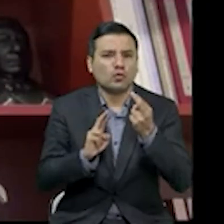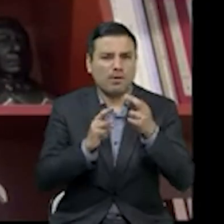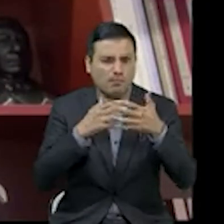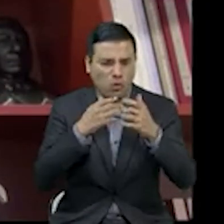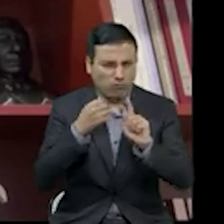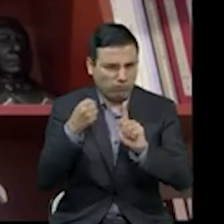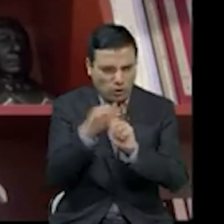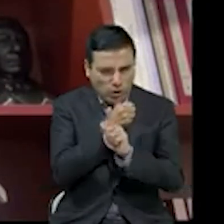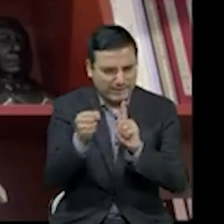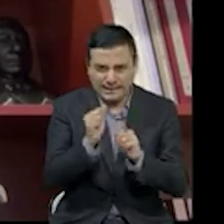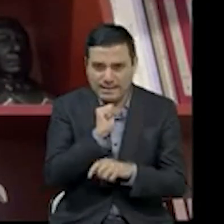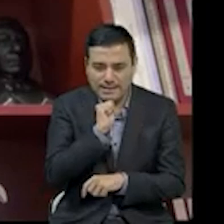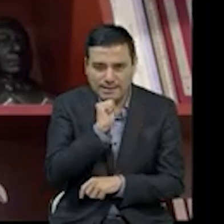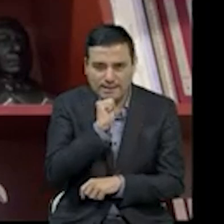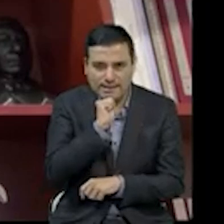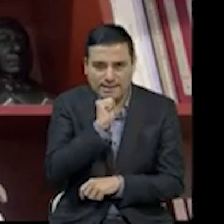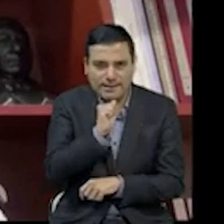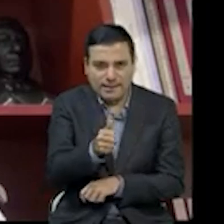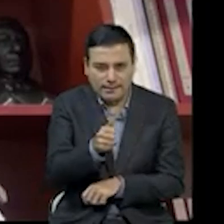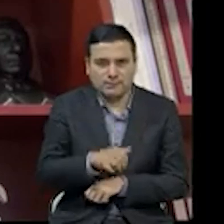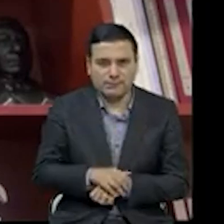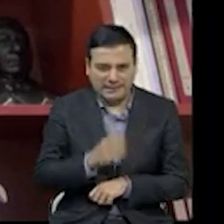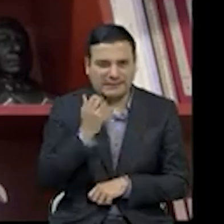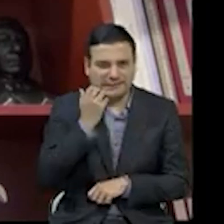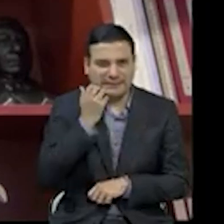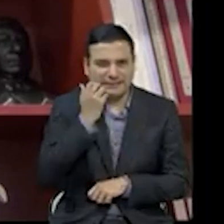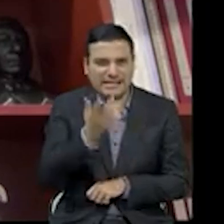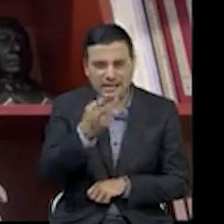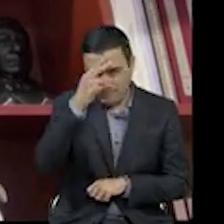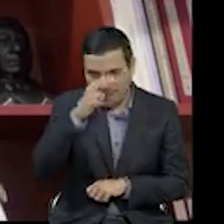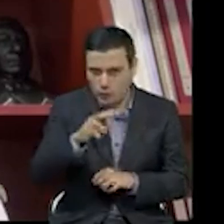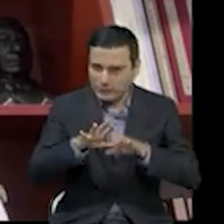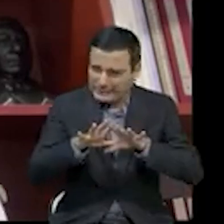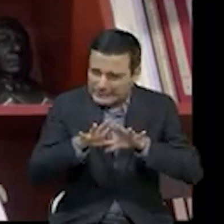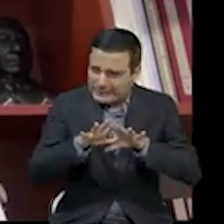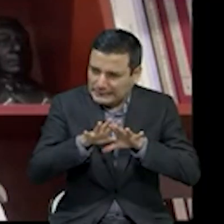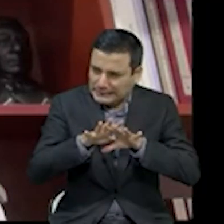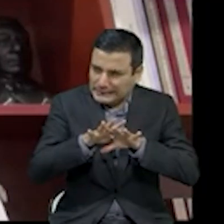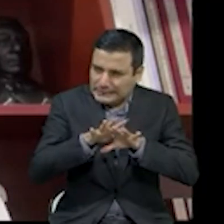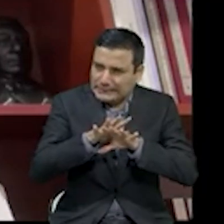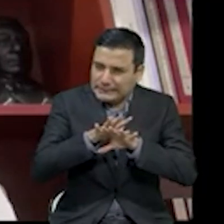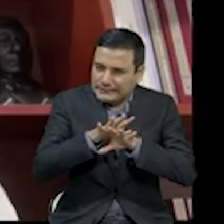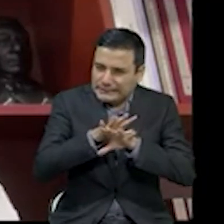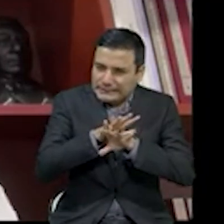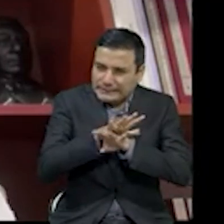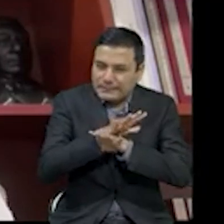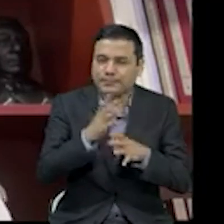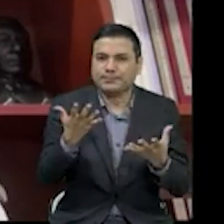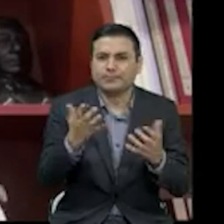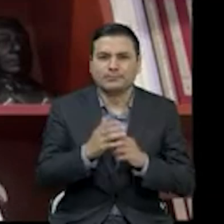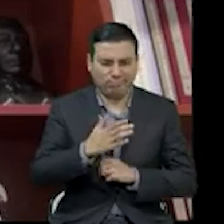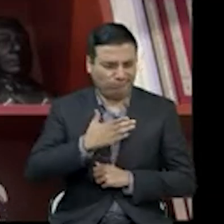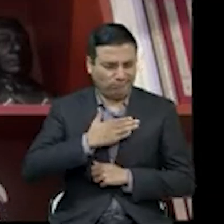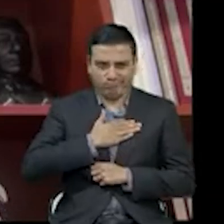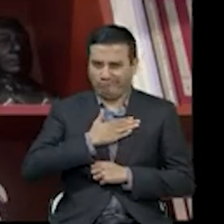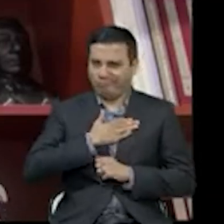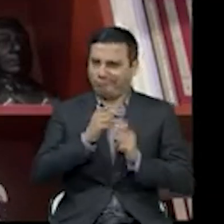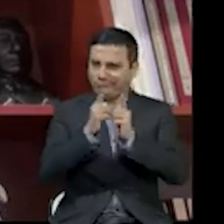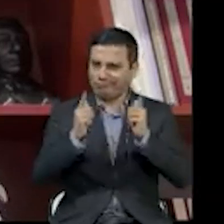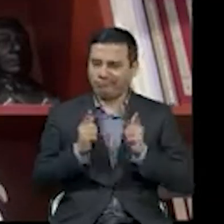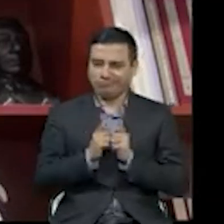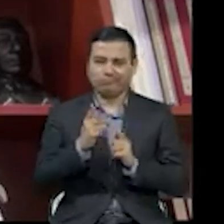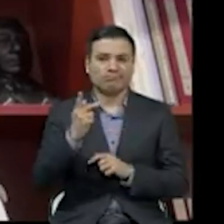que está impulsando una profunda transformación del país. Y como ha sido nuestra historia,